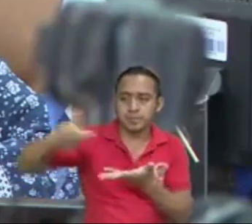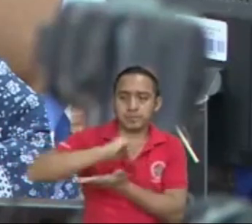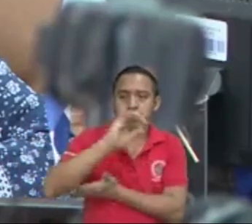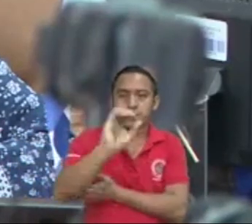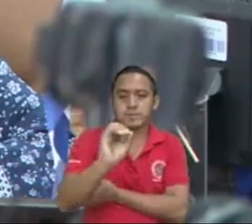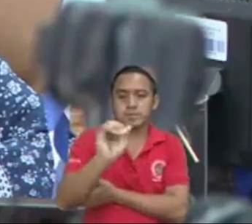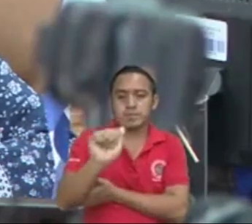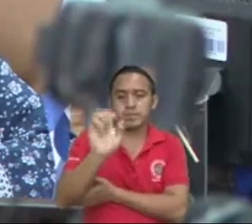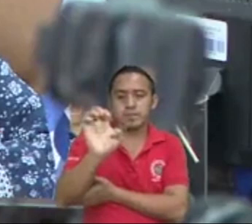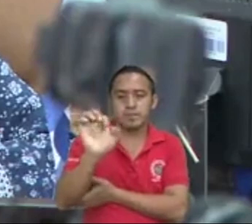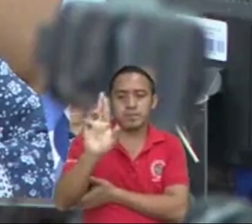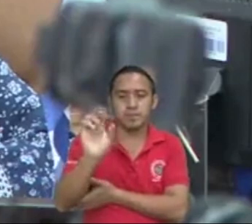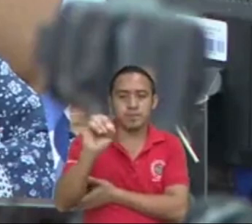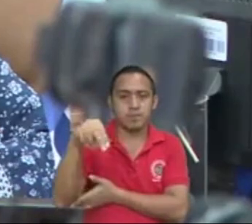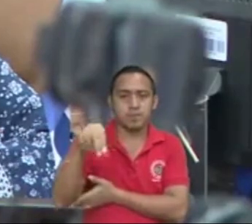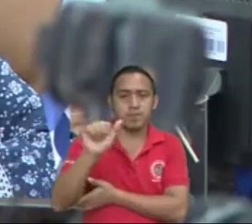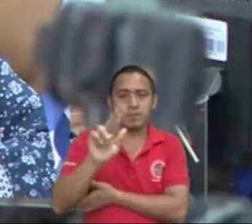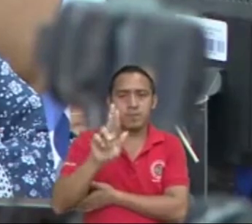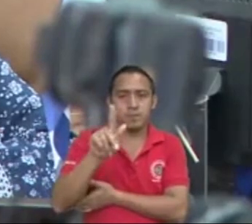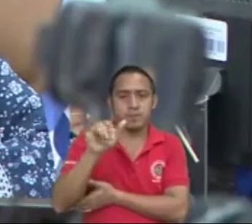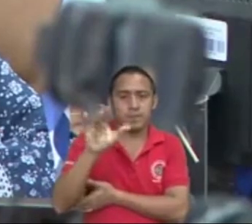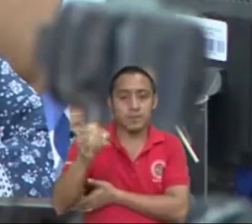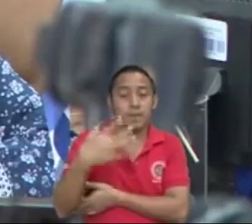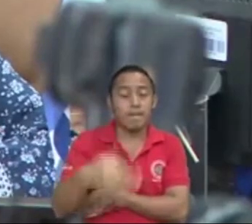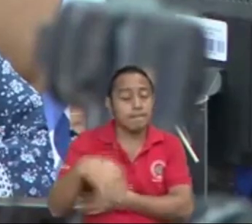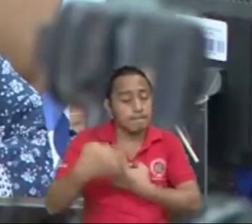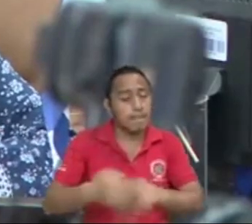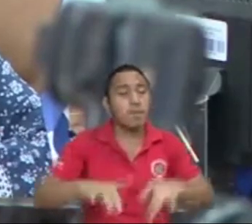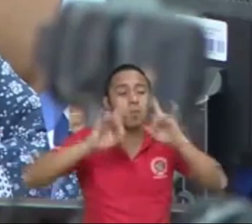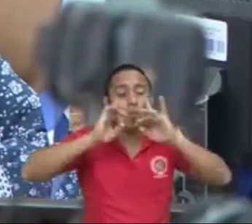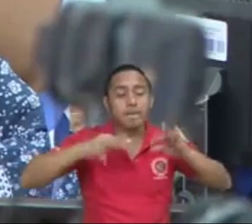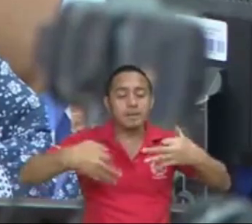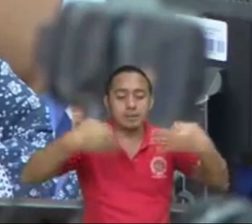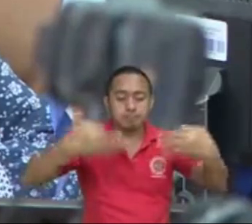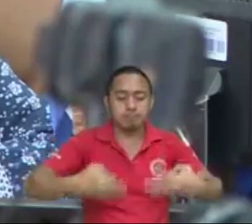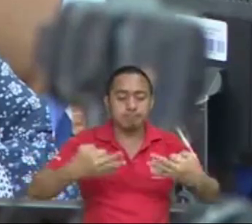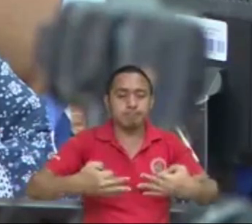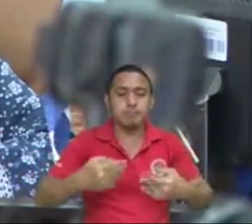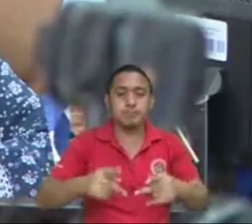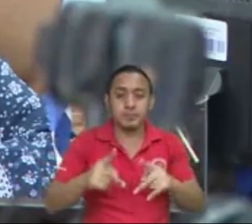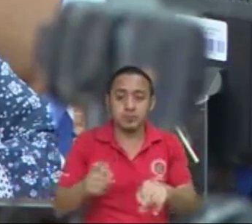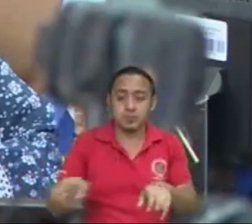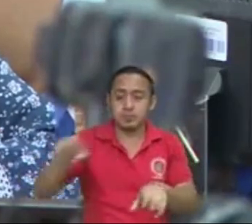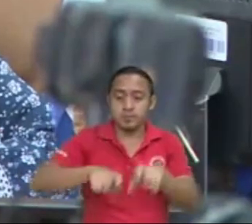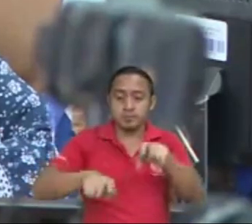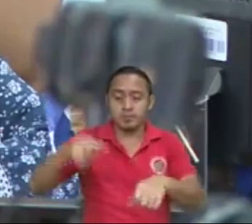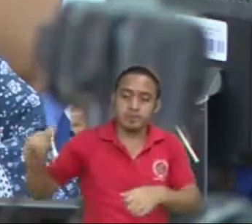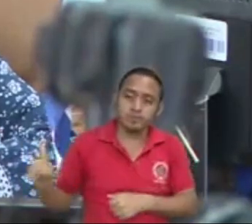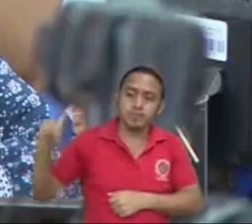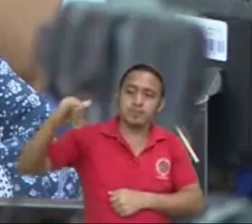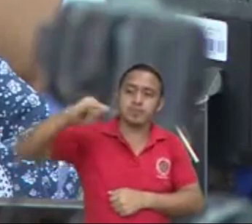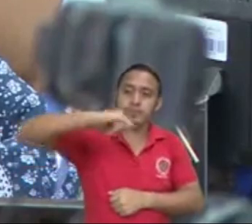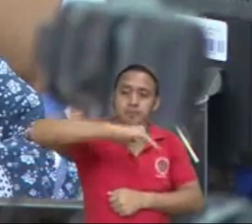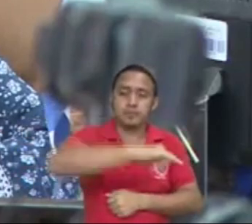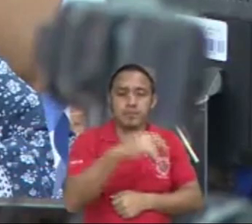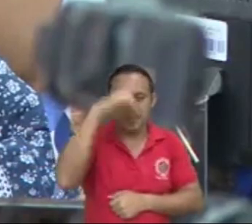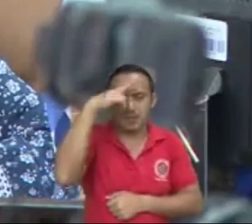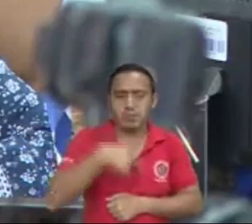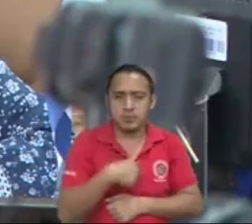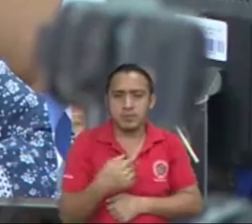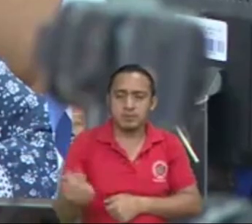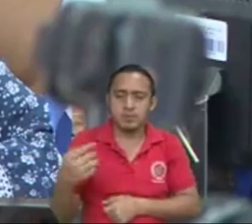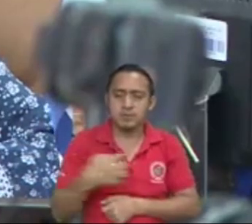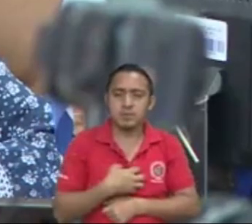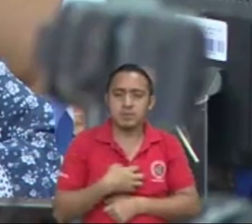Aeronáutica Civil, y proporciona mayor seguridad jurídica a los pasajeros y prestadores de